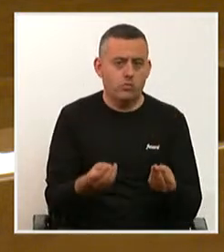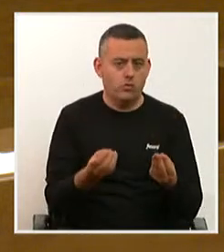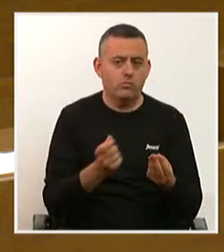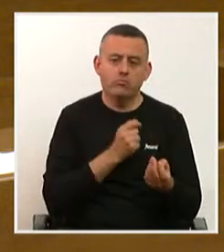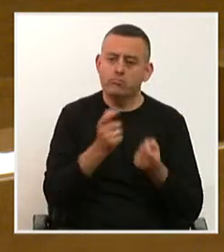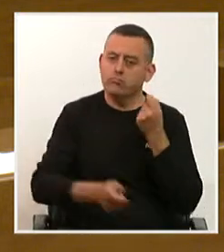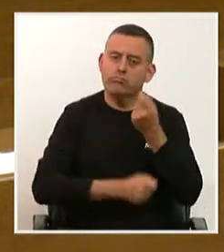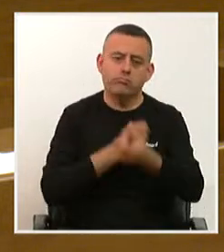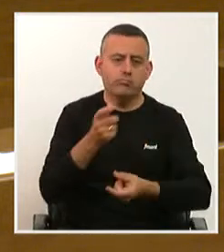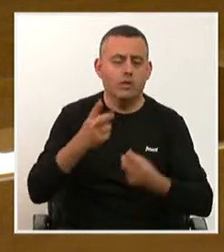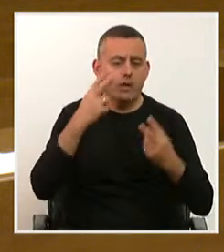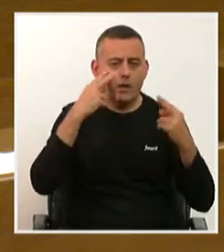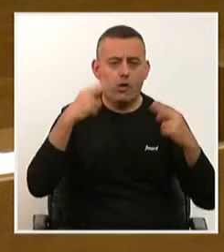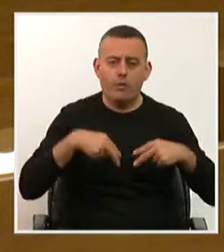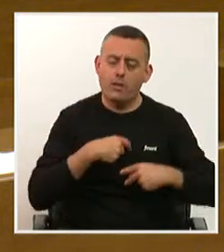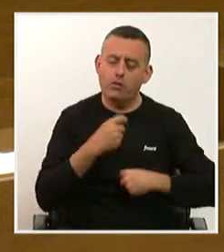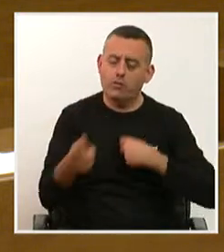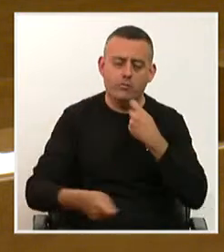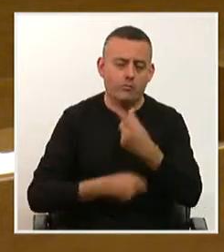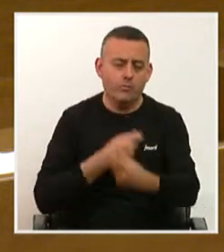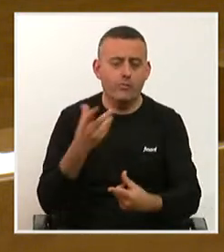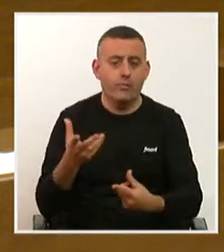cre que